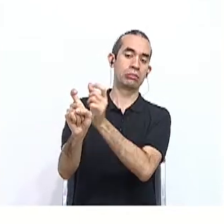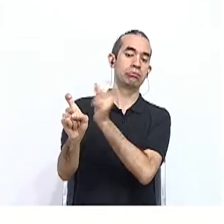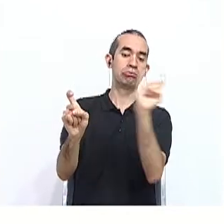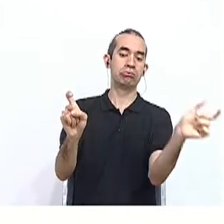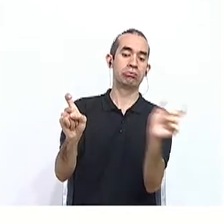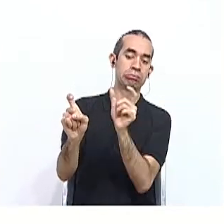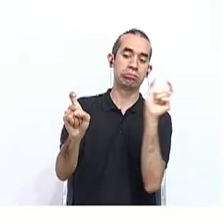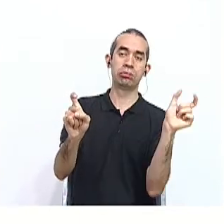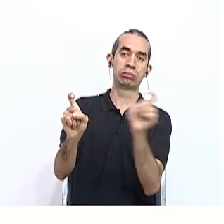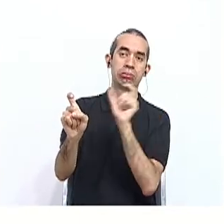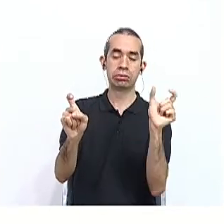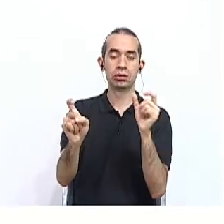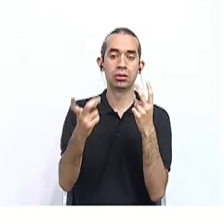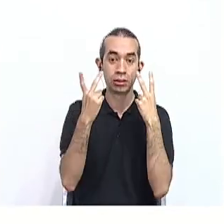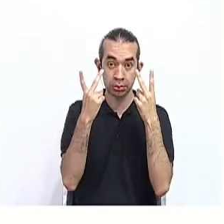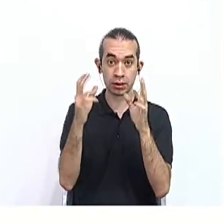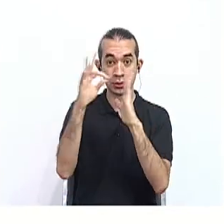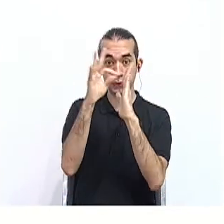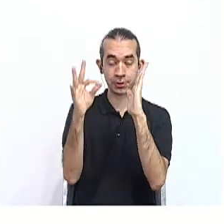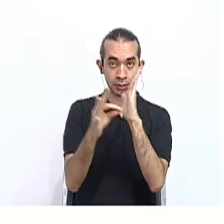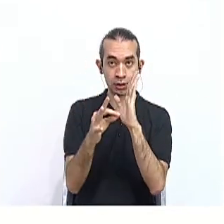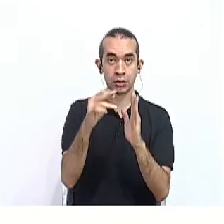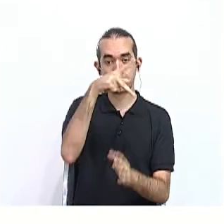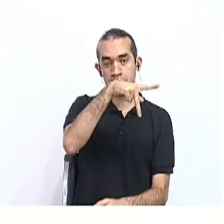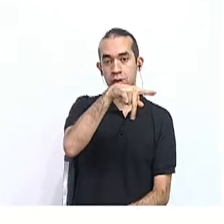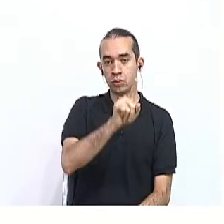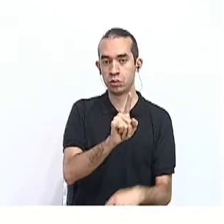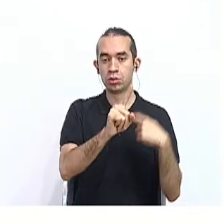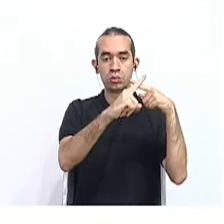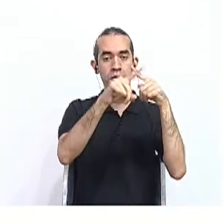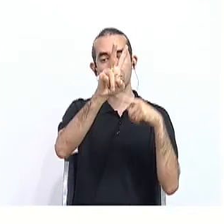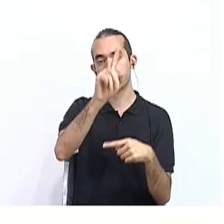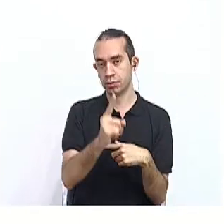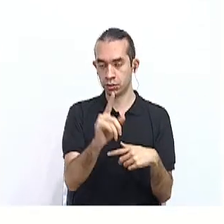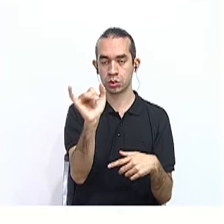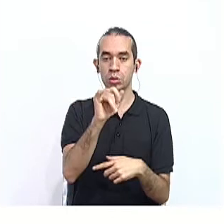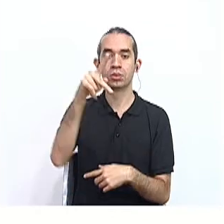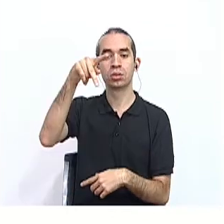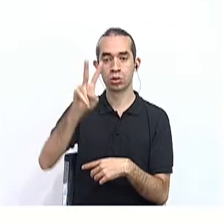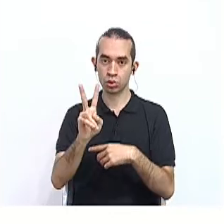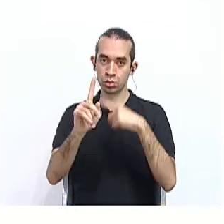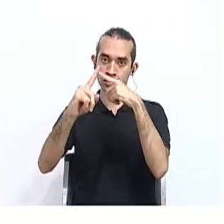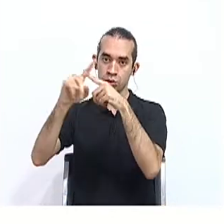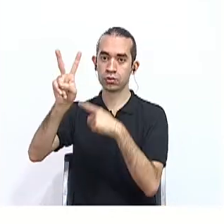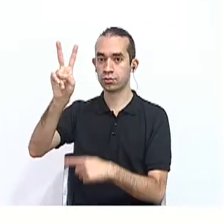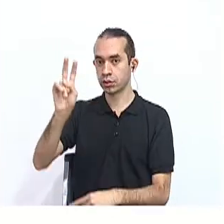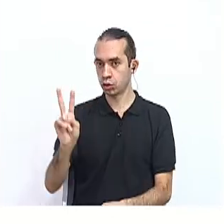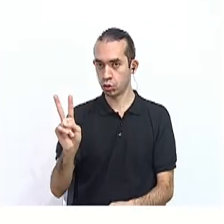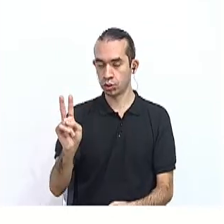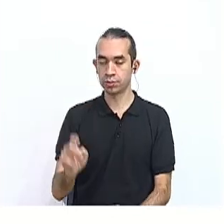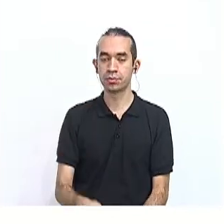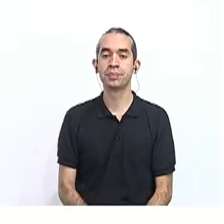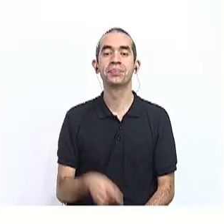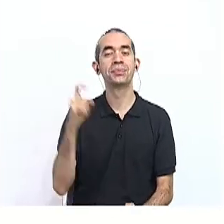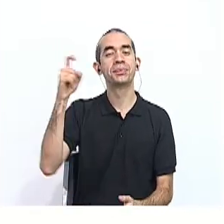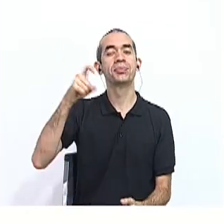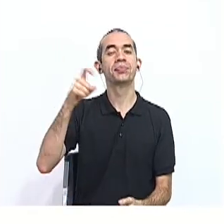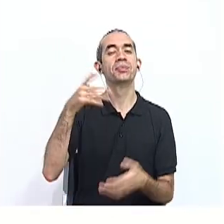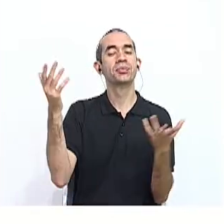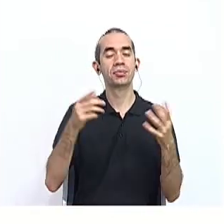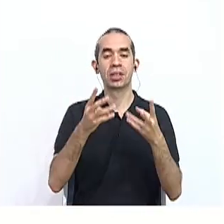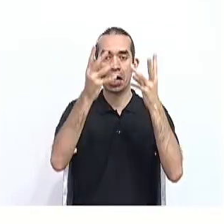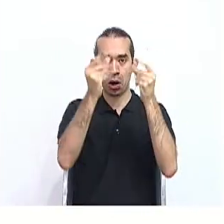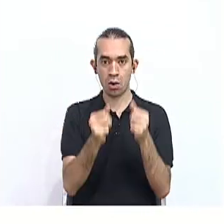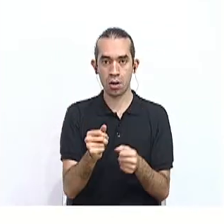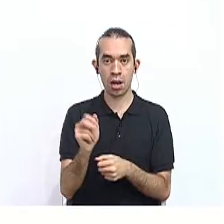fórmula, tenemos ahí la presión 1 por el volumen 1 es igual a la presión 2 por el volumen 2. Requerimos entonces calcular